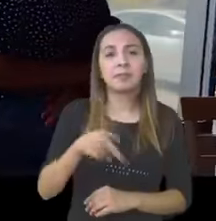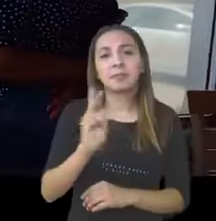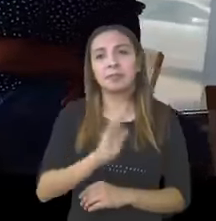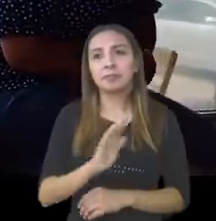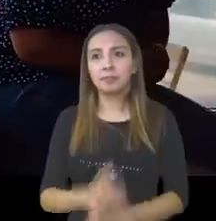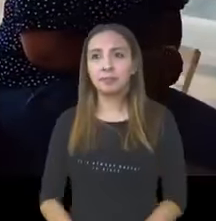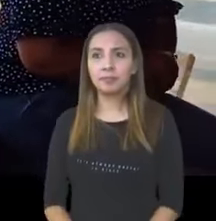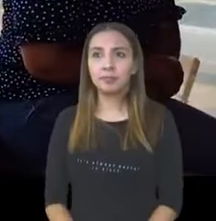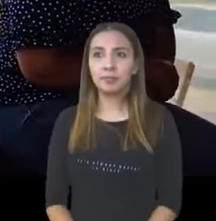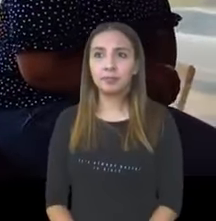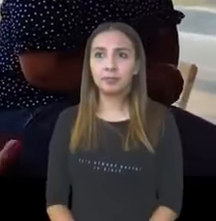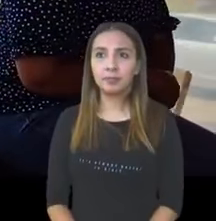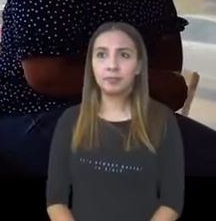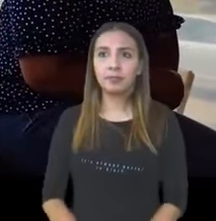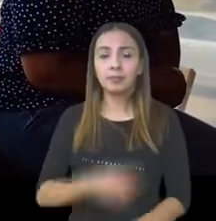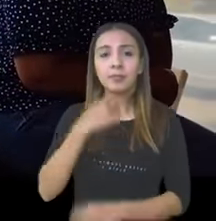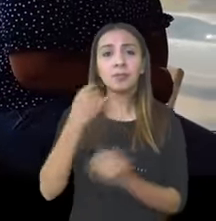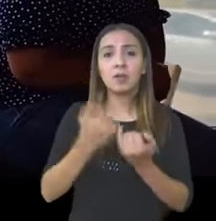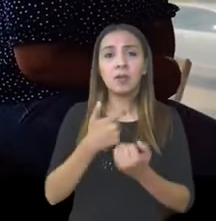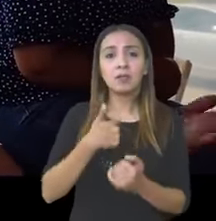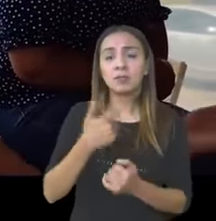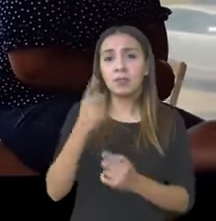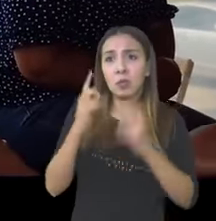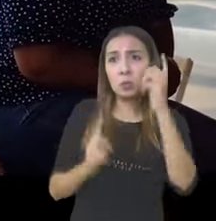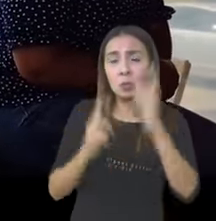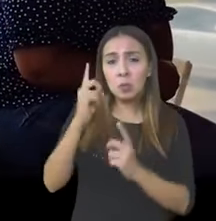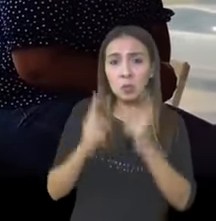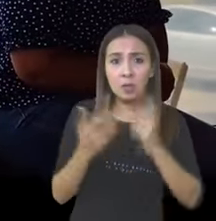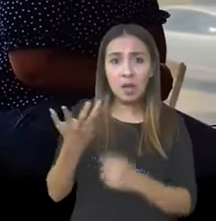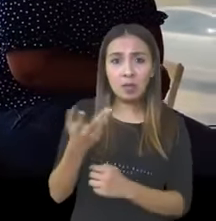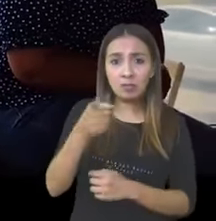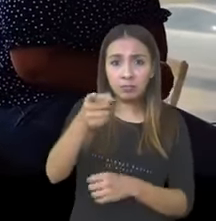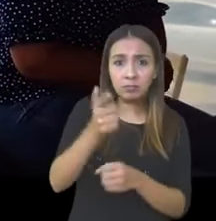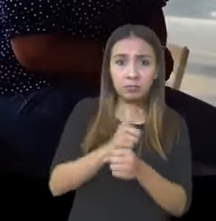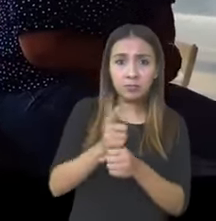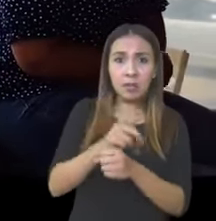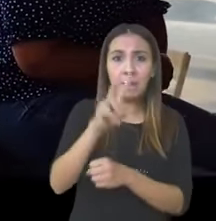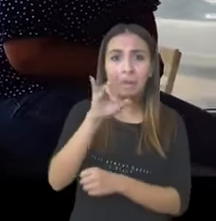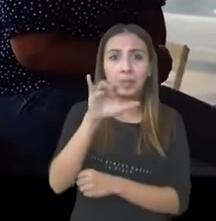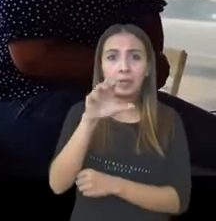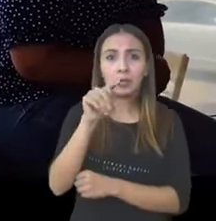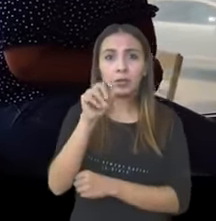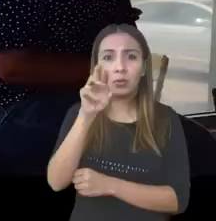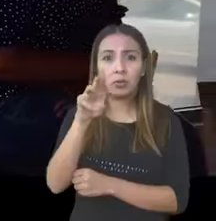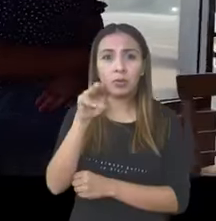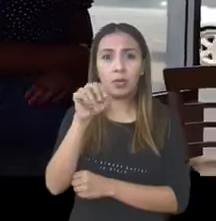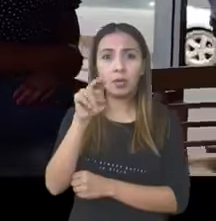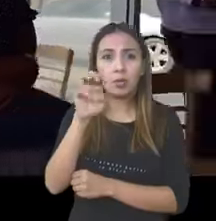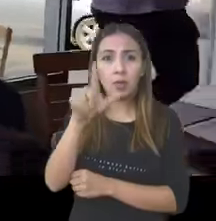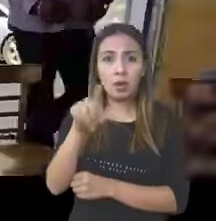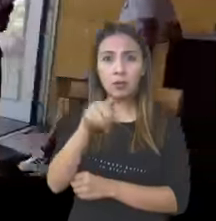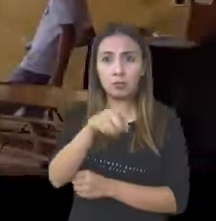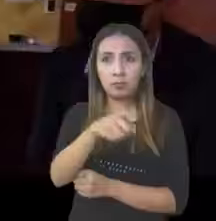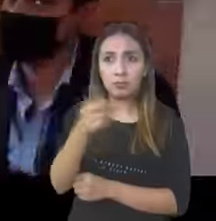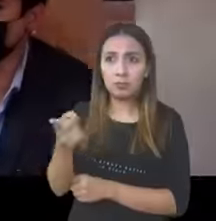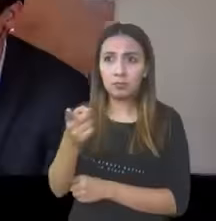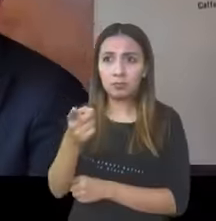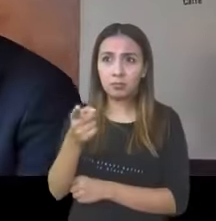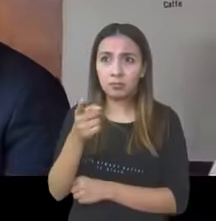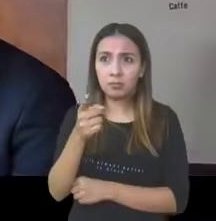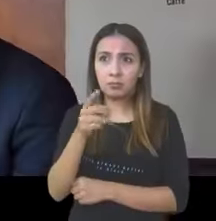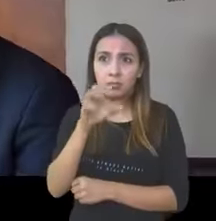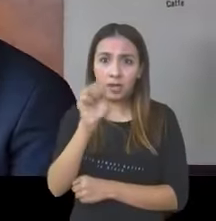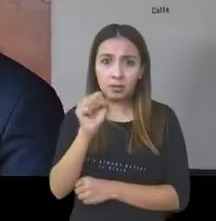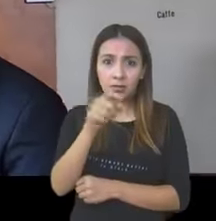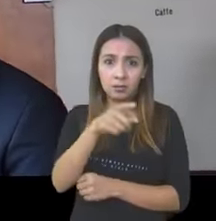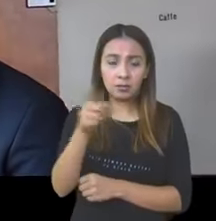me contestaron. Y continúo con la duda si el licenciado Víctor Manuel es el apoderado de la licenciada Oralia. Contéstame eso,